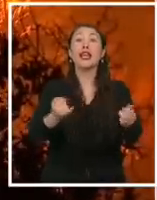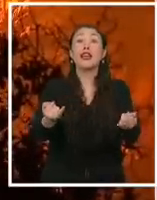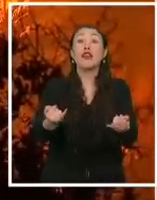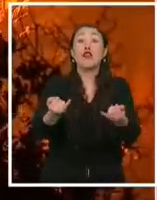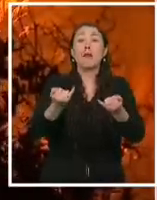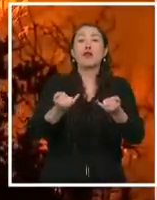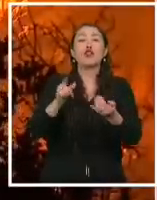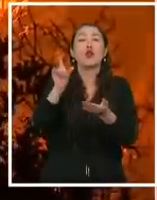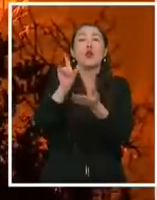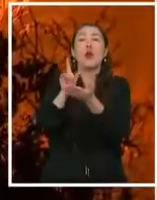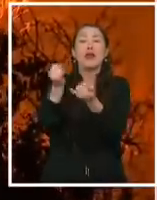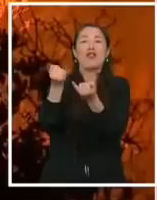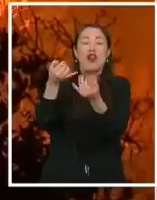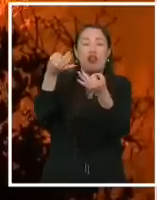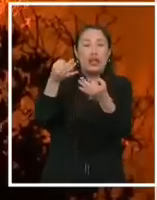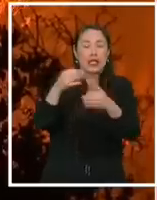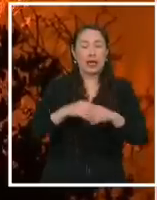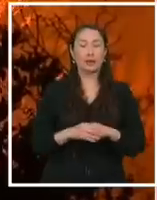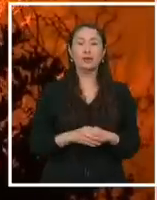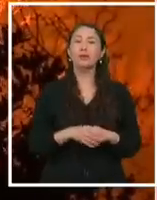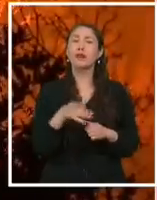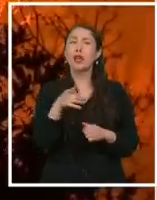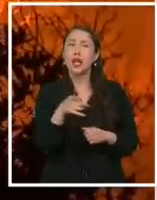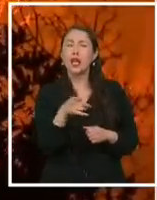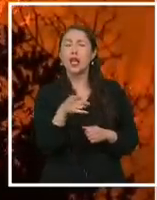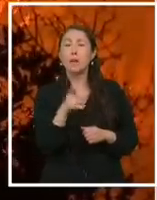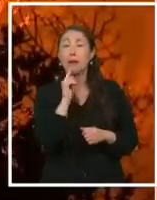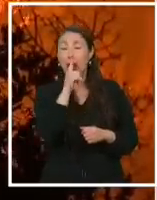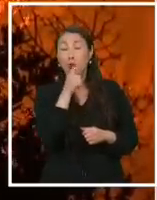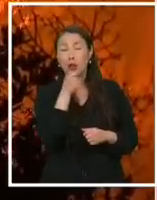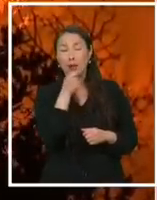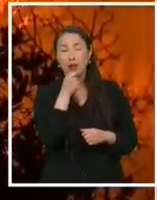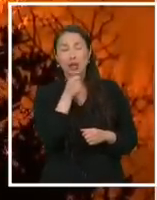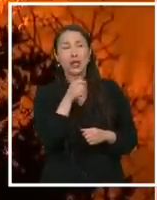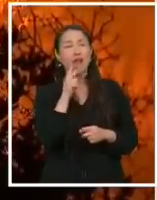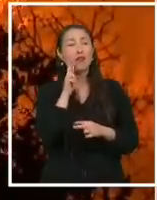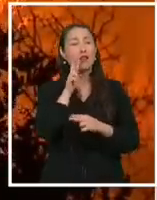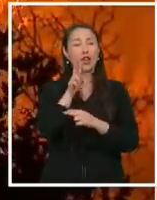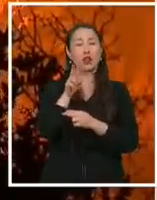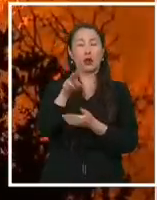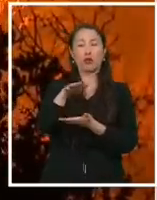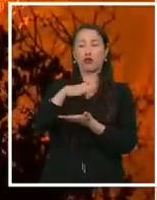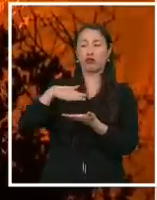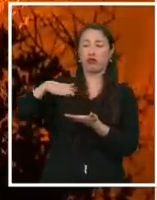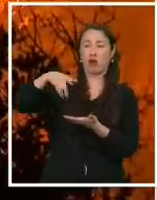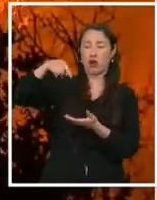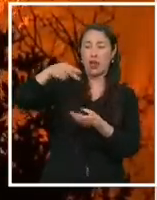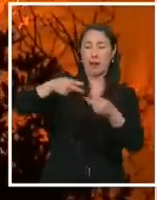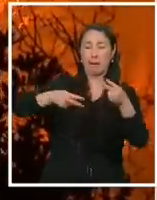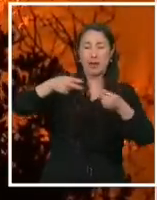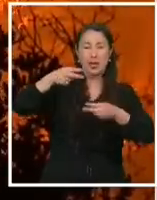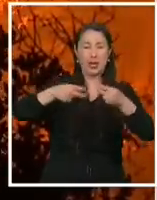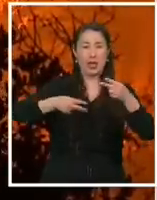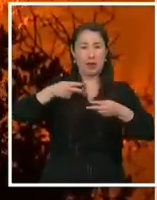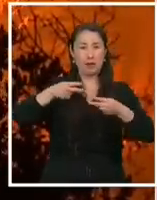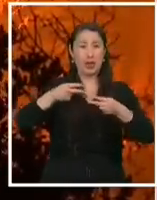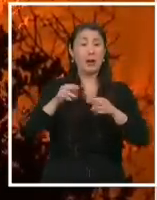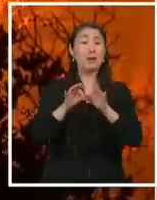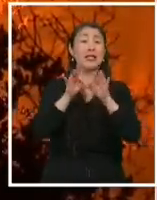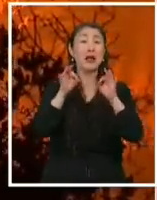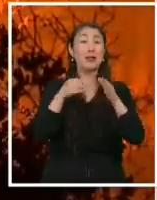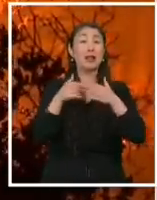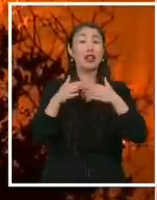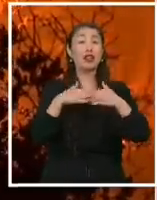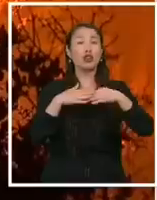autoridad. Sobre esas intervenciones, ¿cuáles serían las necesarias, viendo el panorama que hoy acontece en Viña del Mar, sobre todo el sector